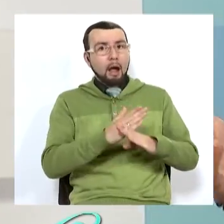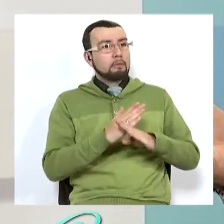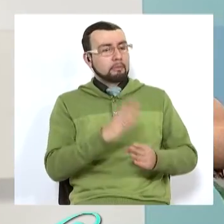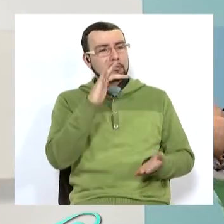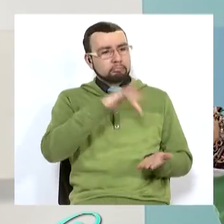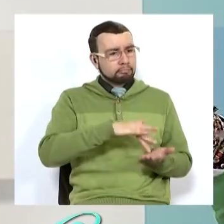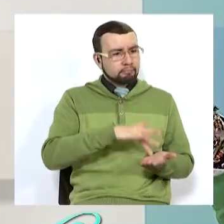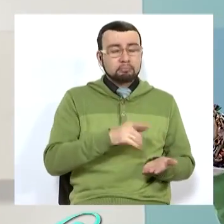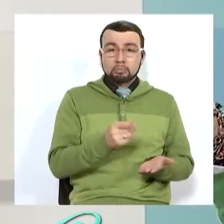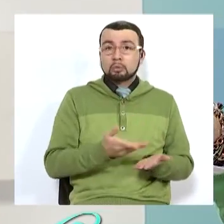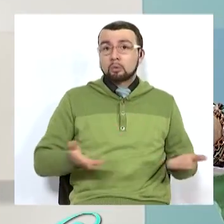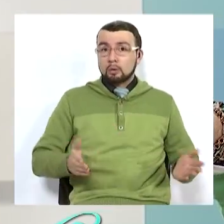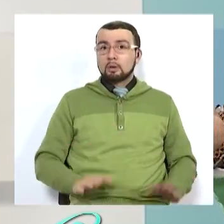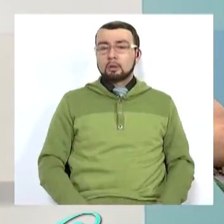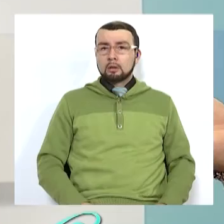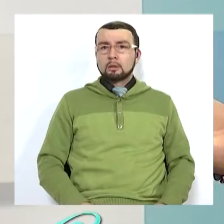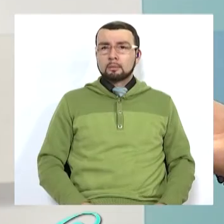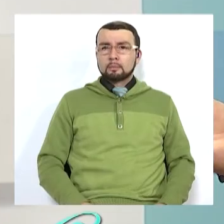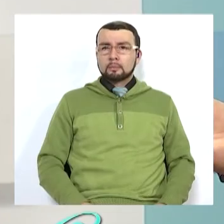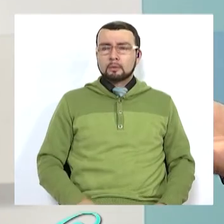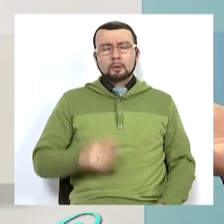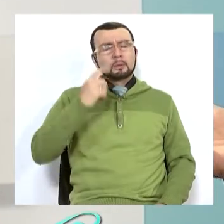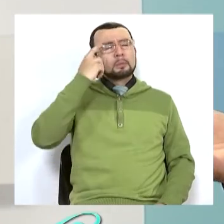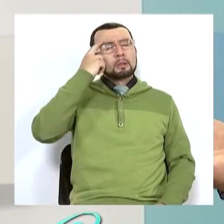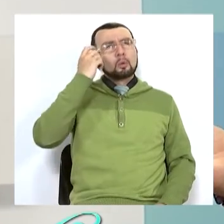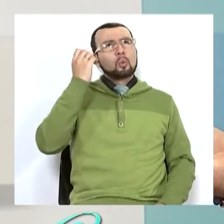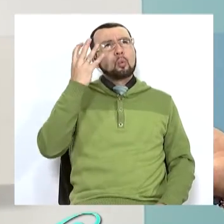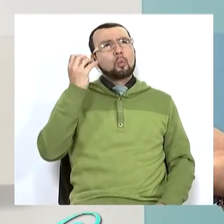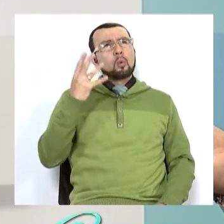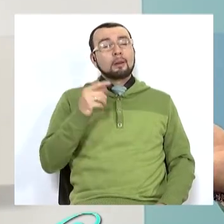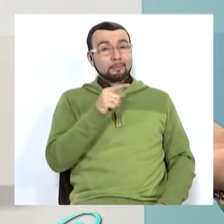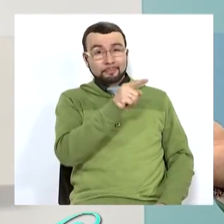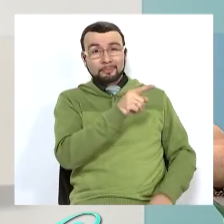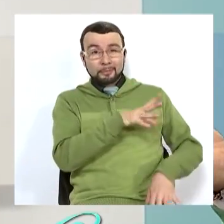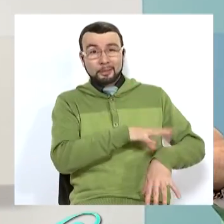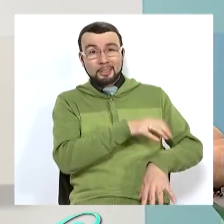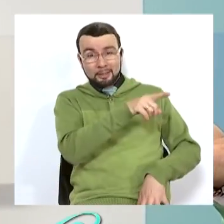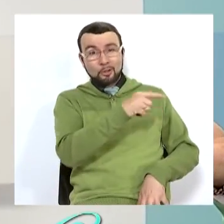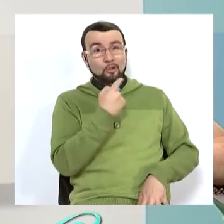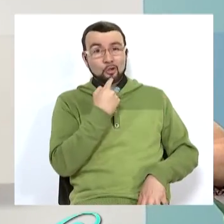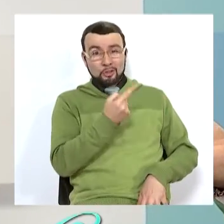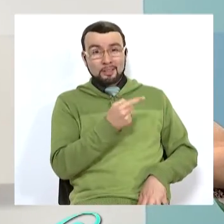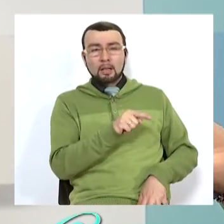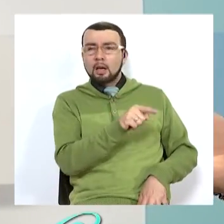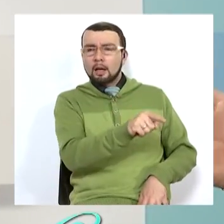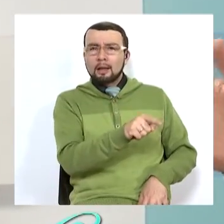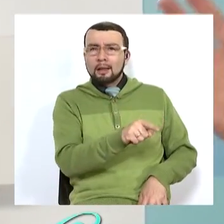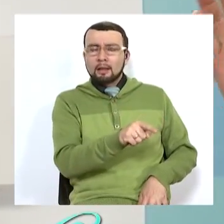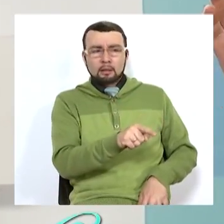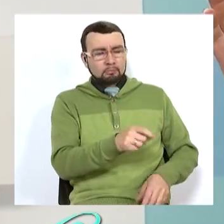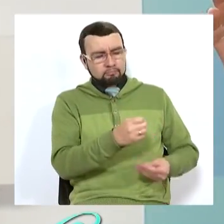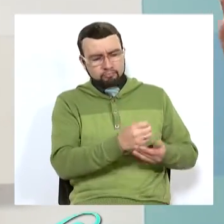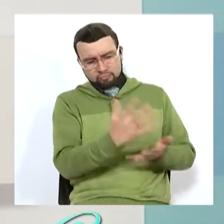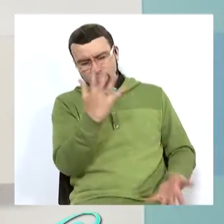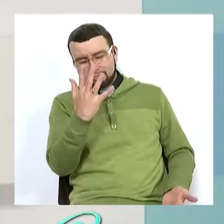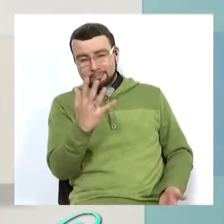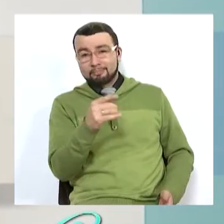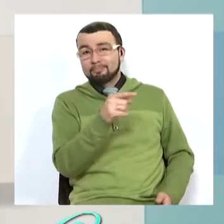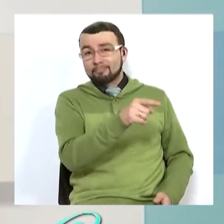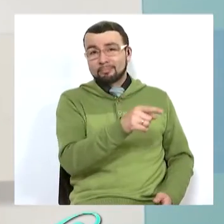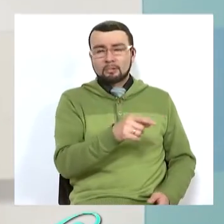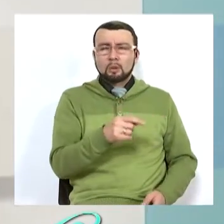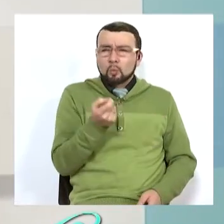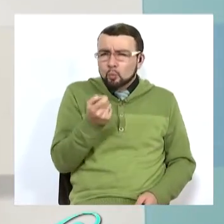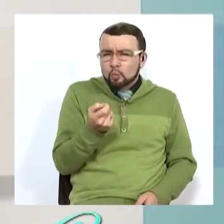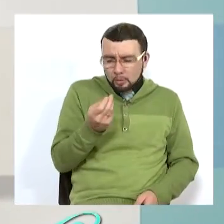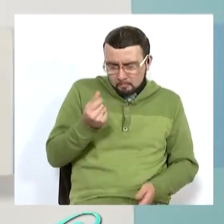complicaciones. Esas cuentas matemáticas que hacía el doctor Aristizábal son muy claras. Invierto